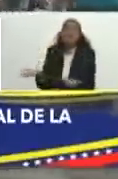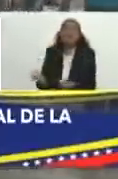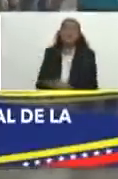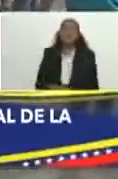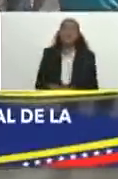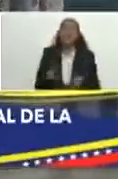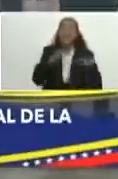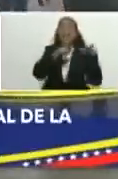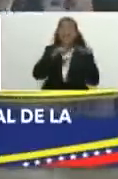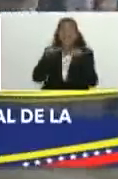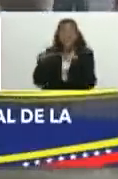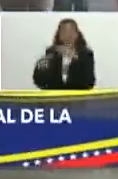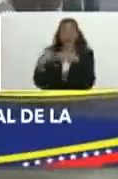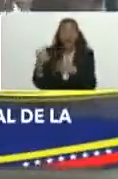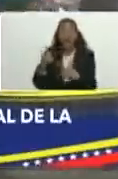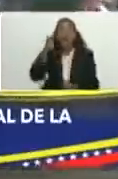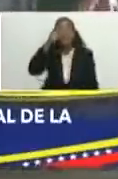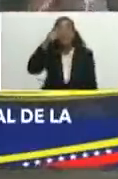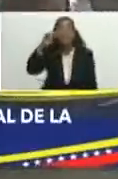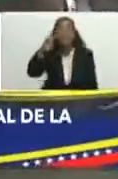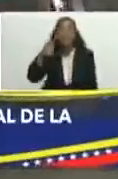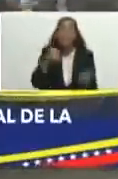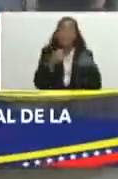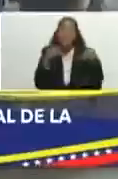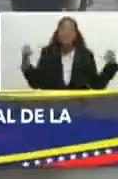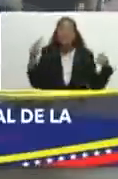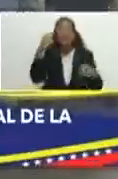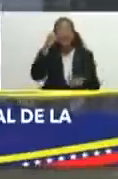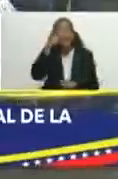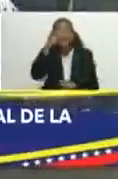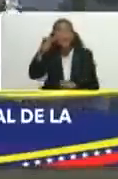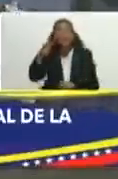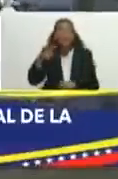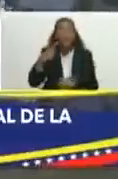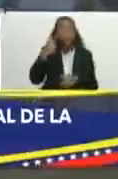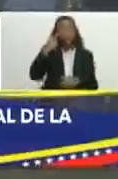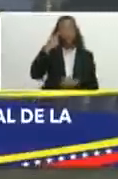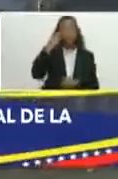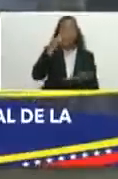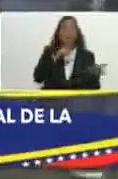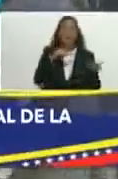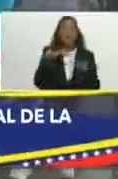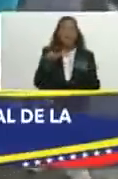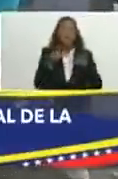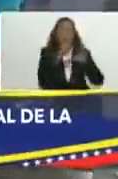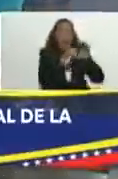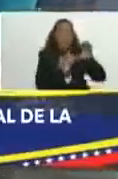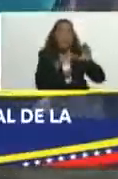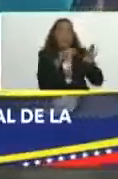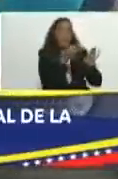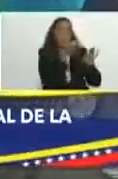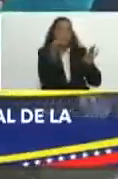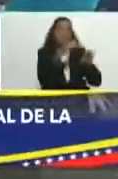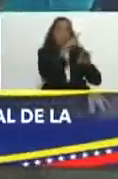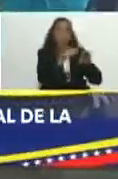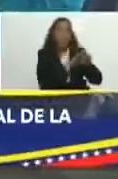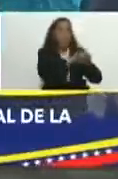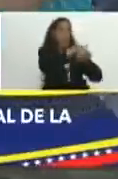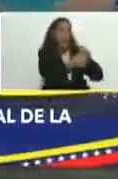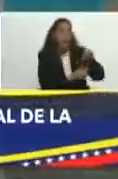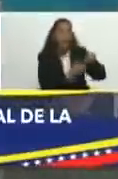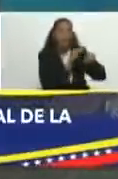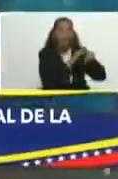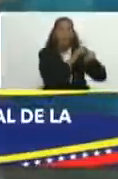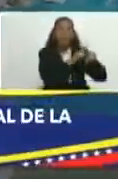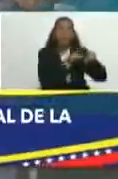de vulcanización al área de inspección, línea final. Como puede ver, esa es la apariencia final del caucho. Ya está curado. Y